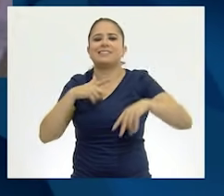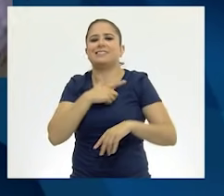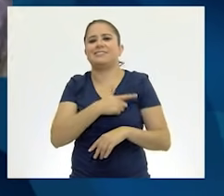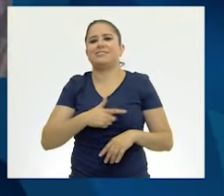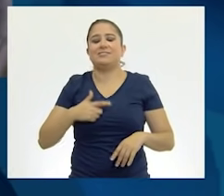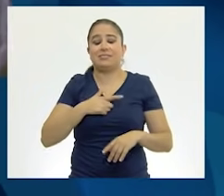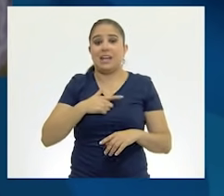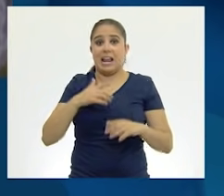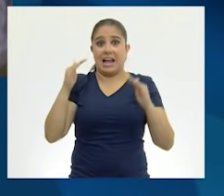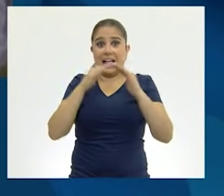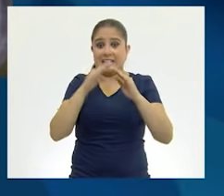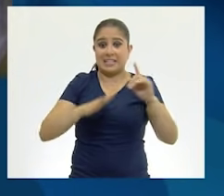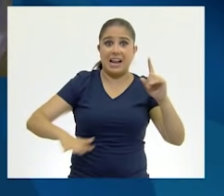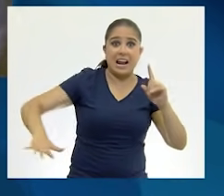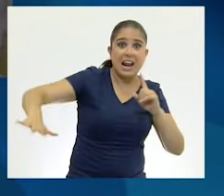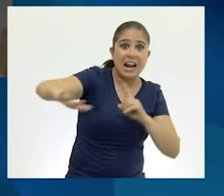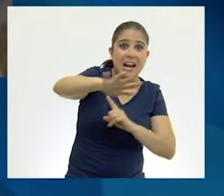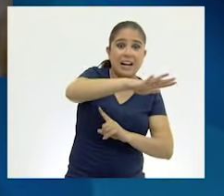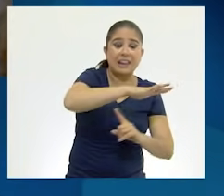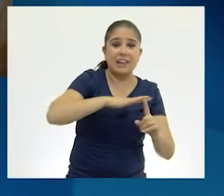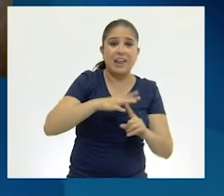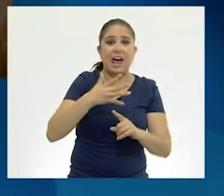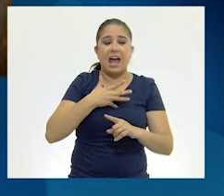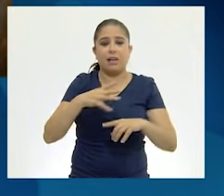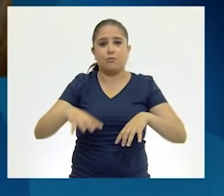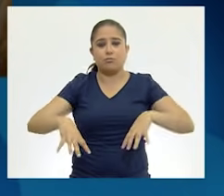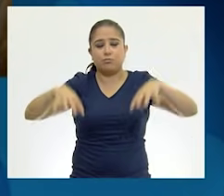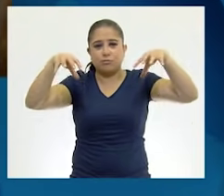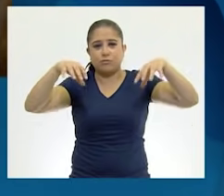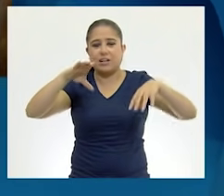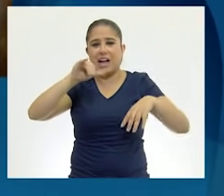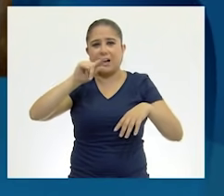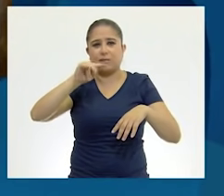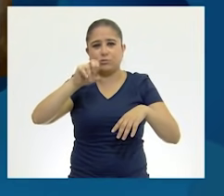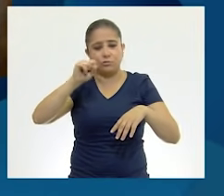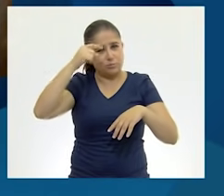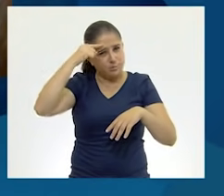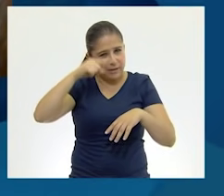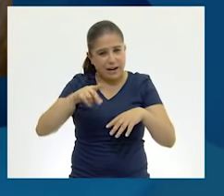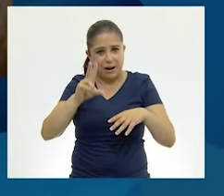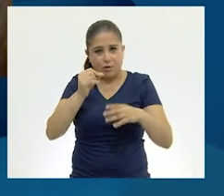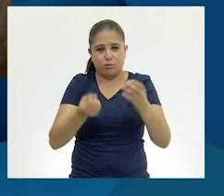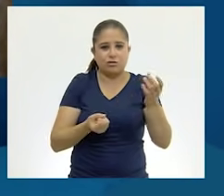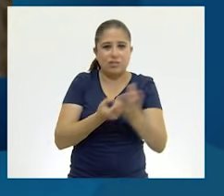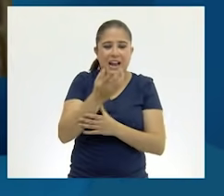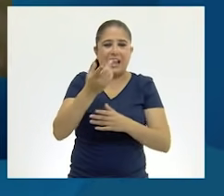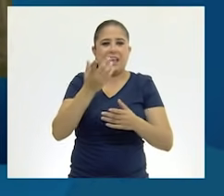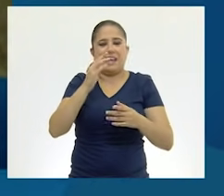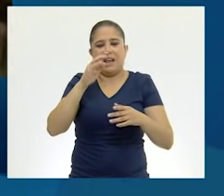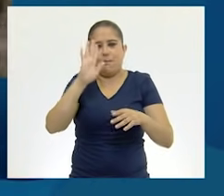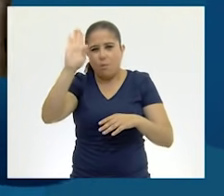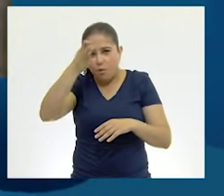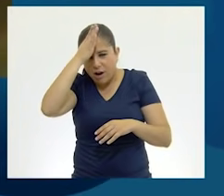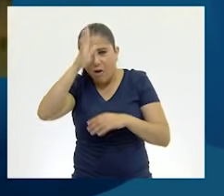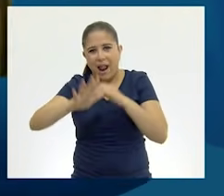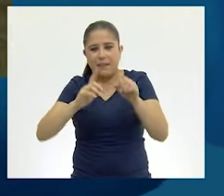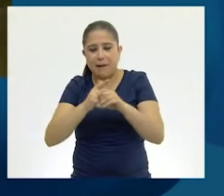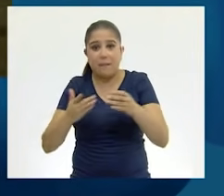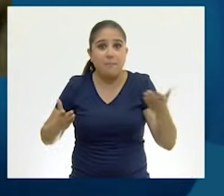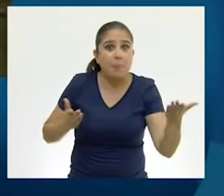Alrededor de la casa, cercamos con estos cactus para evitar que se salga el ganado y se metan animales que se lo